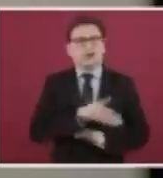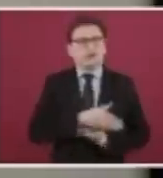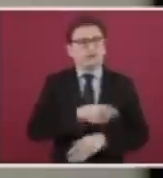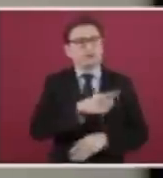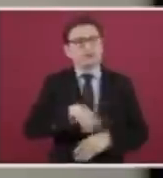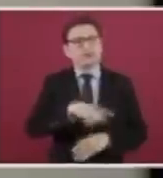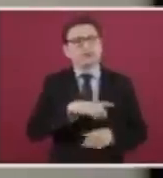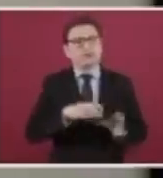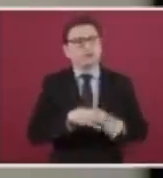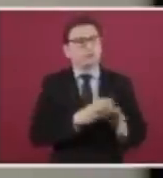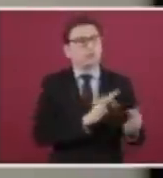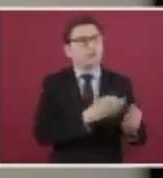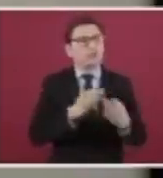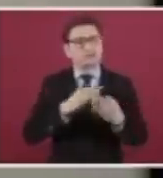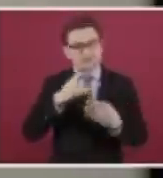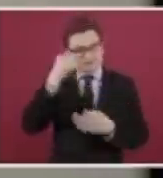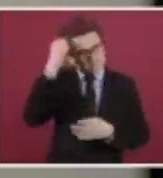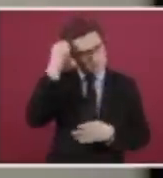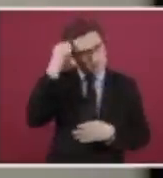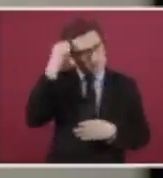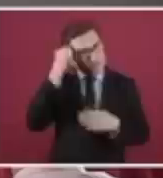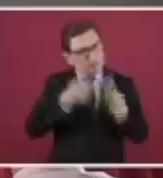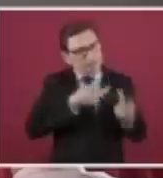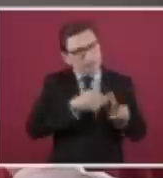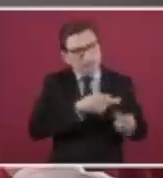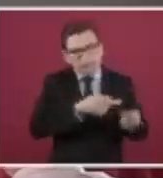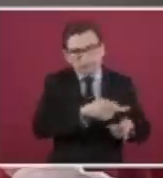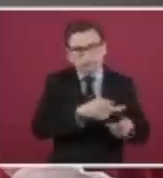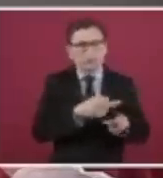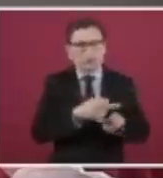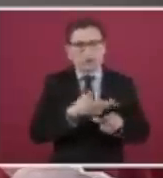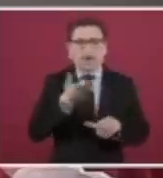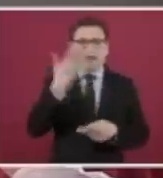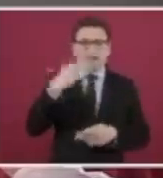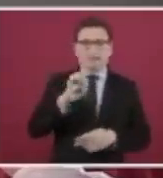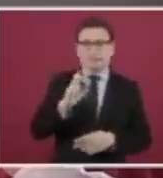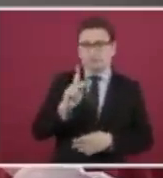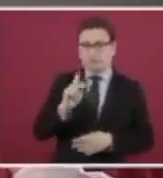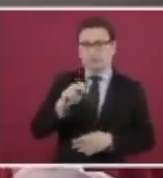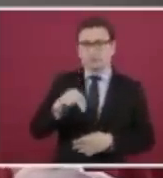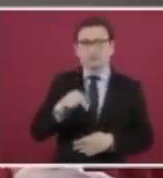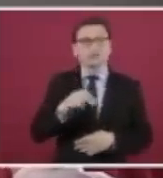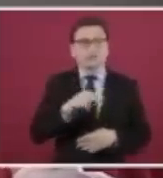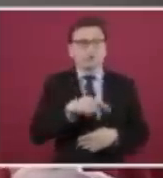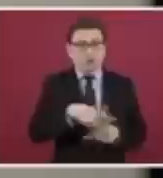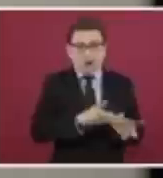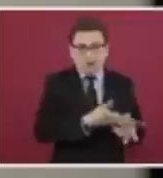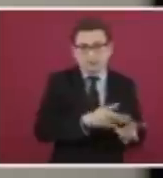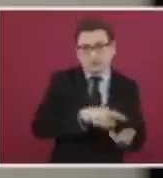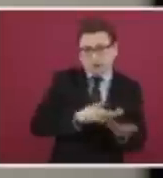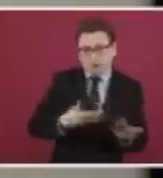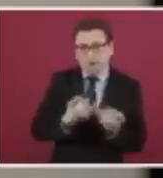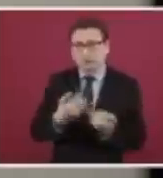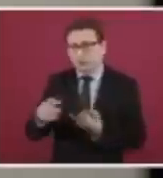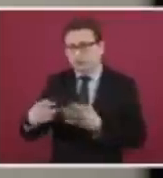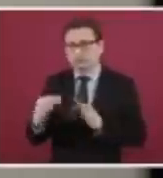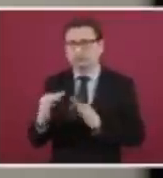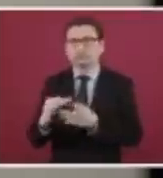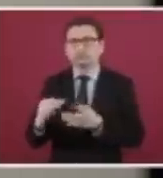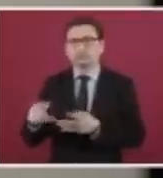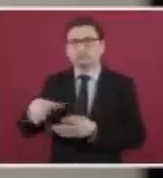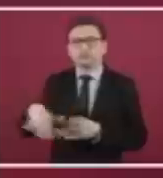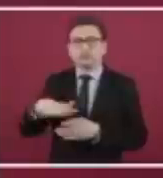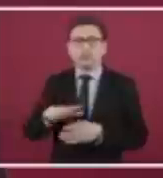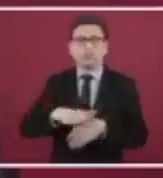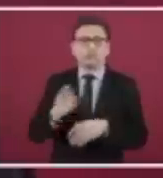pueblos aledaños a Texcoco con la construcción del aeropuerto de Peña. Entonces, la pregunta es, ¿por qué no se les consultó a ellos hasta el momento?